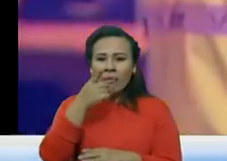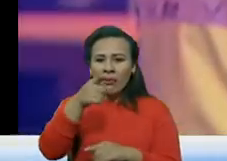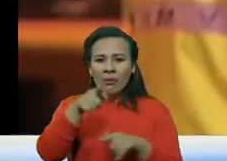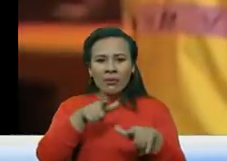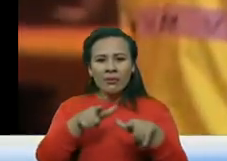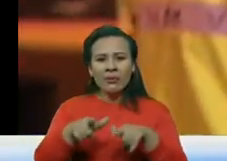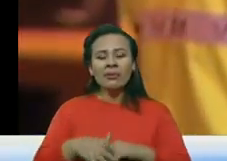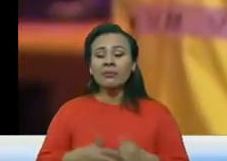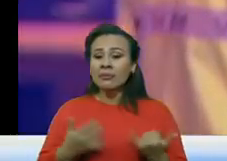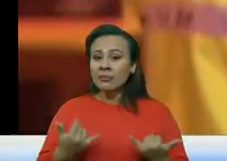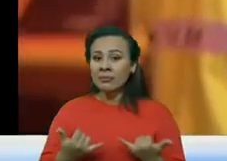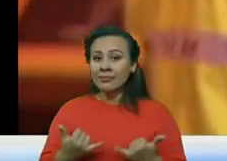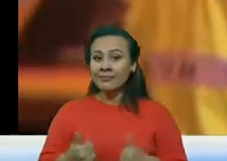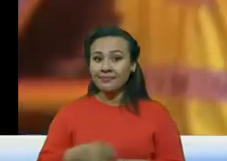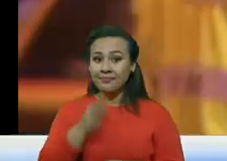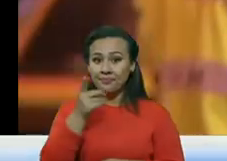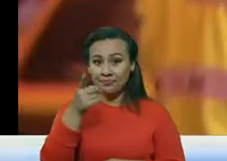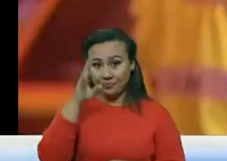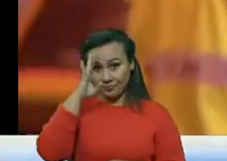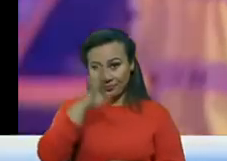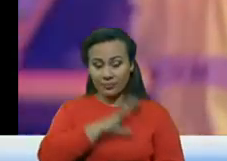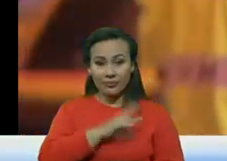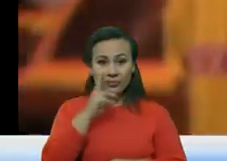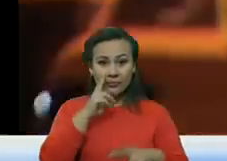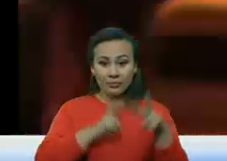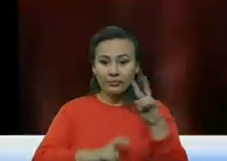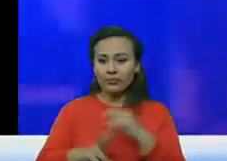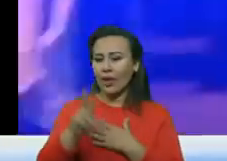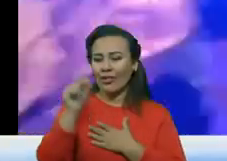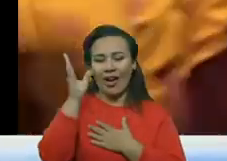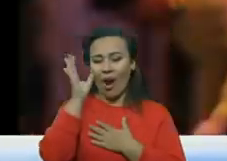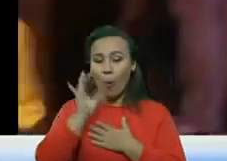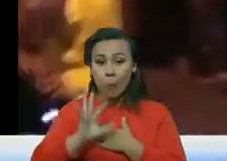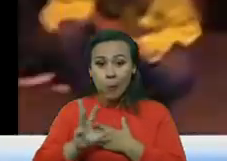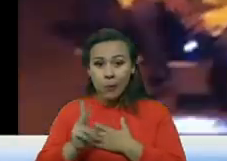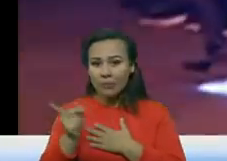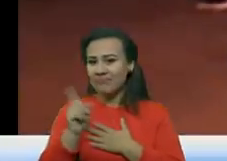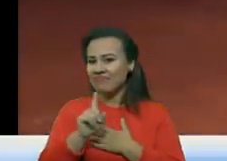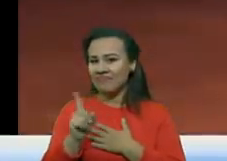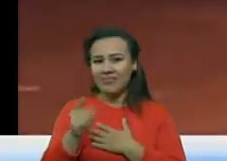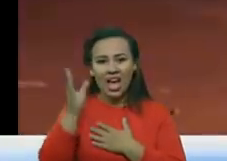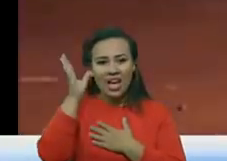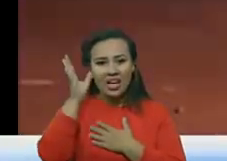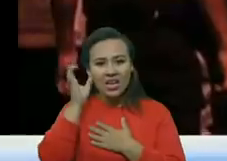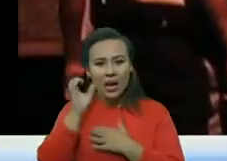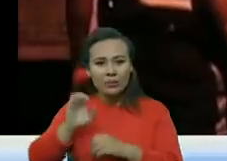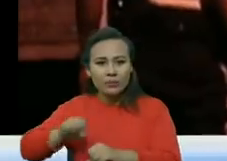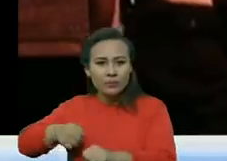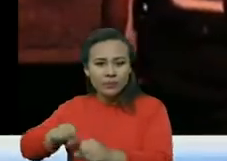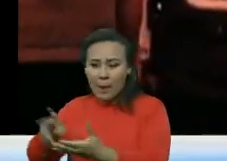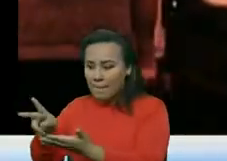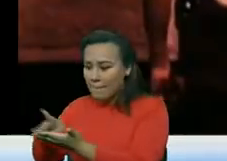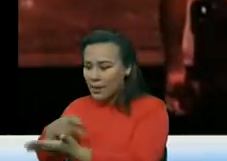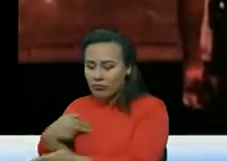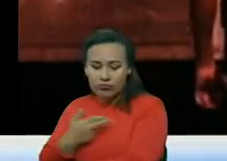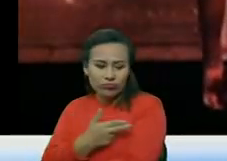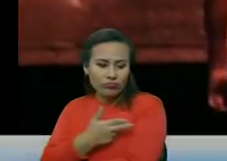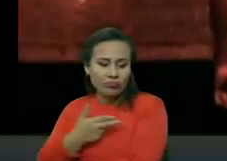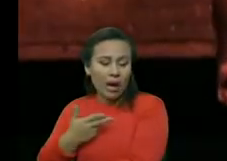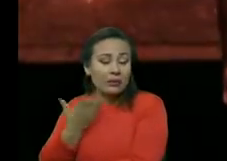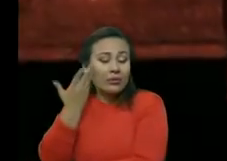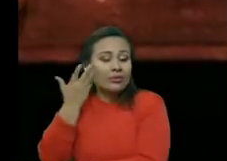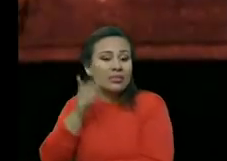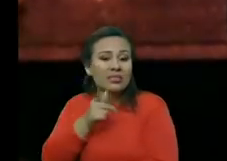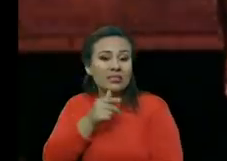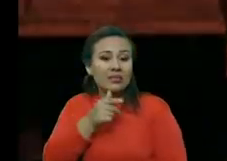lugar. Por ahora, agentes policiales descartan el robo como móvil de ese nuevo hecho de sangre, informó Charlie